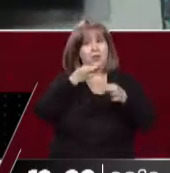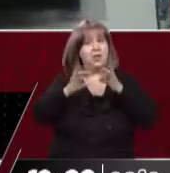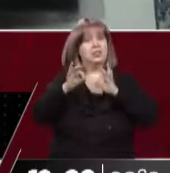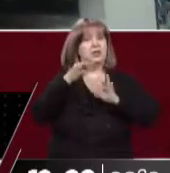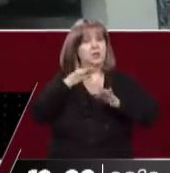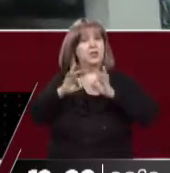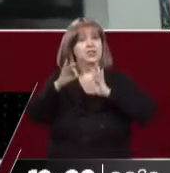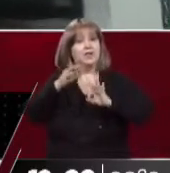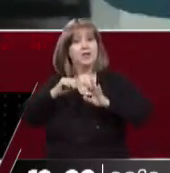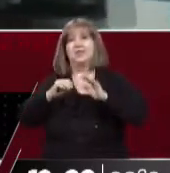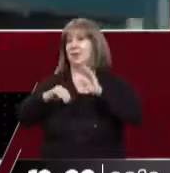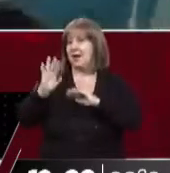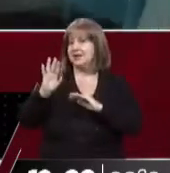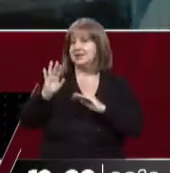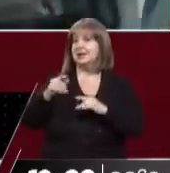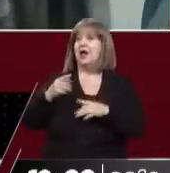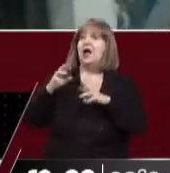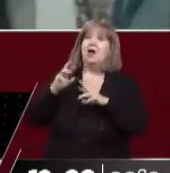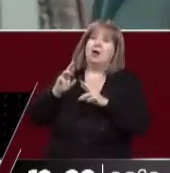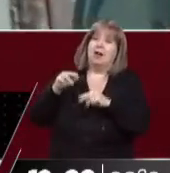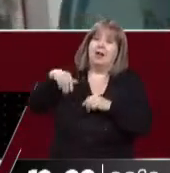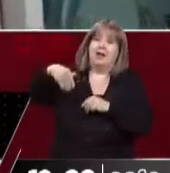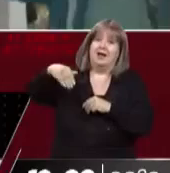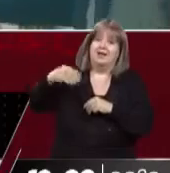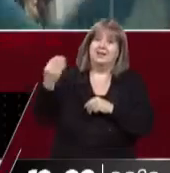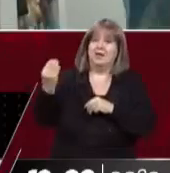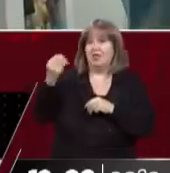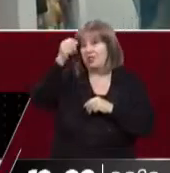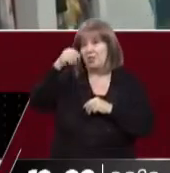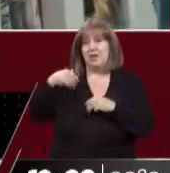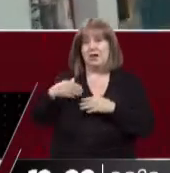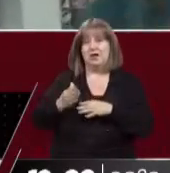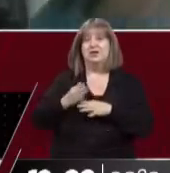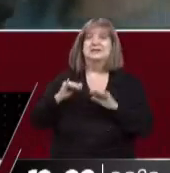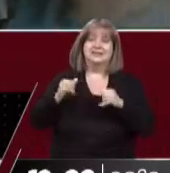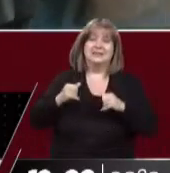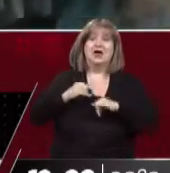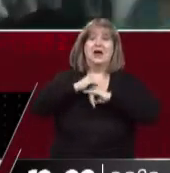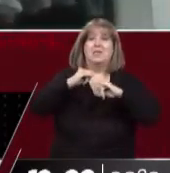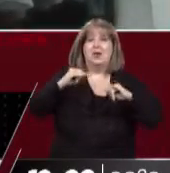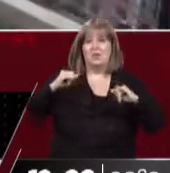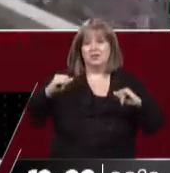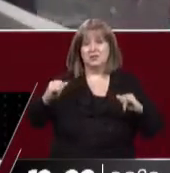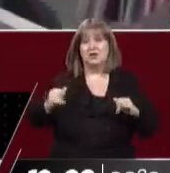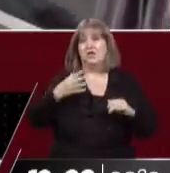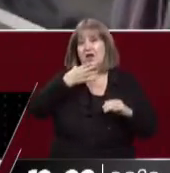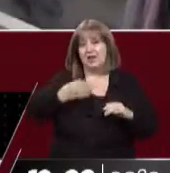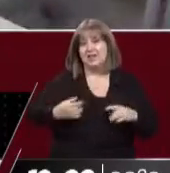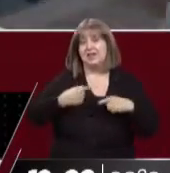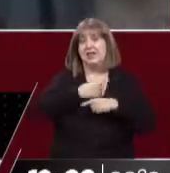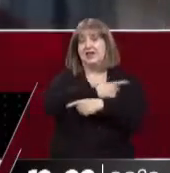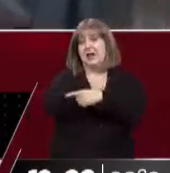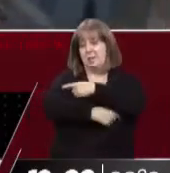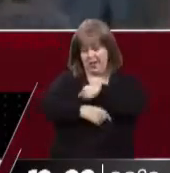también. Ayer, el Día de la Madre va a ser que salve el mes. Sí, va a salvar mucho el Día de la Madre, porque tenemos promociones, como verán, tenemos remeras